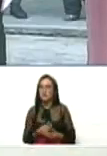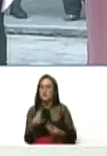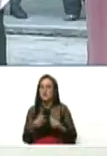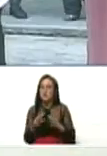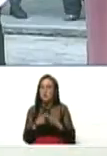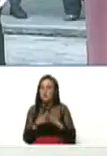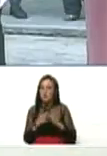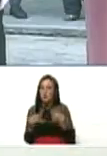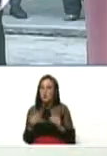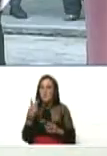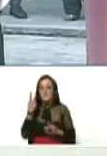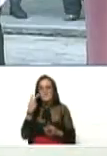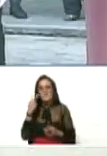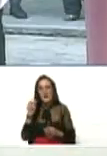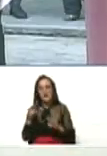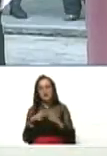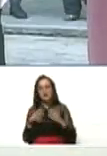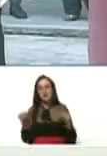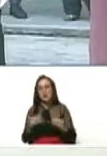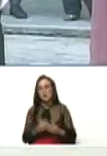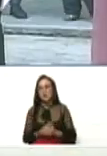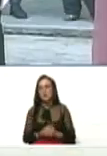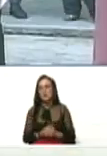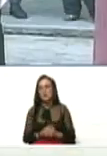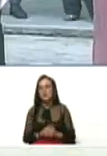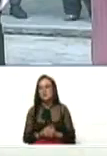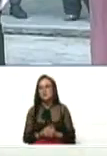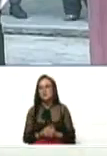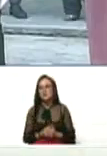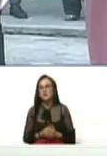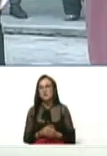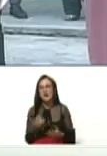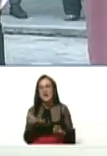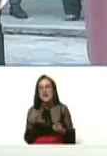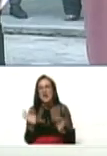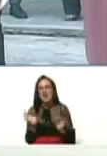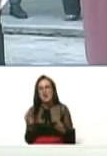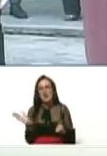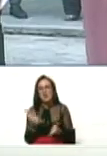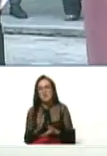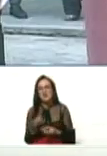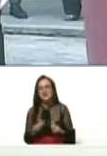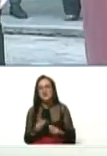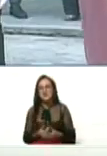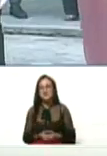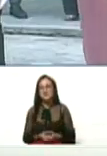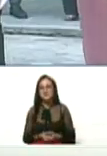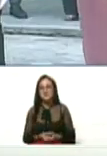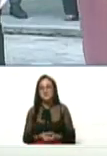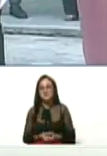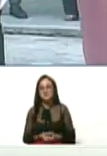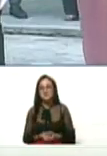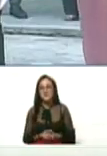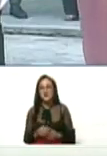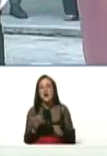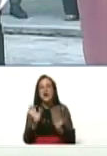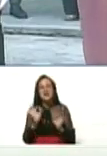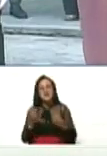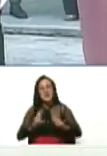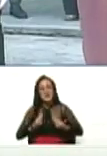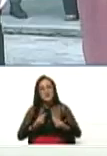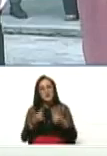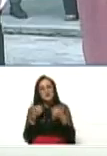entre todos, para todos y todas, o nadie lo va a venir a hacer. Esa es la responsabilidad, ese es el método de construcción del vivir